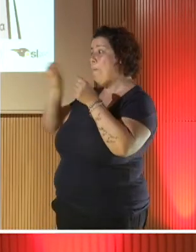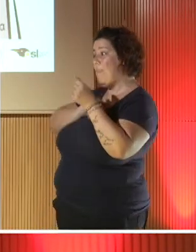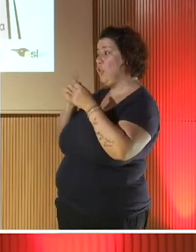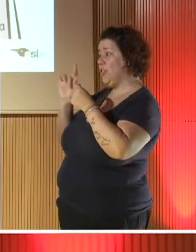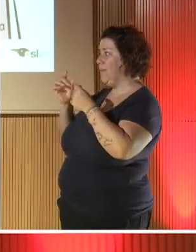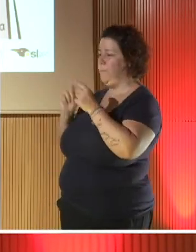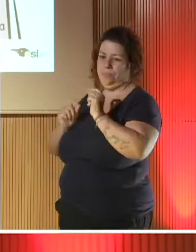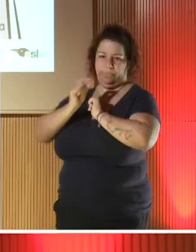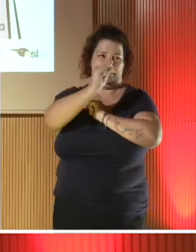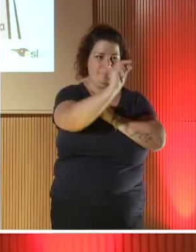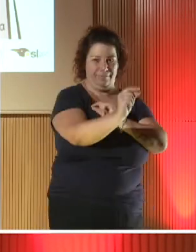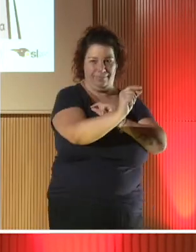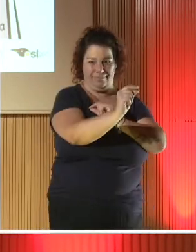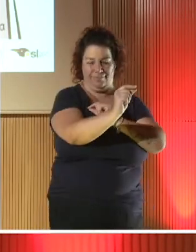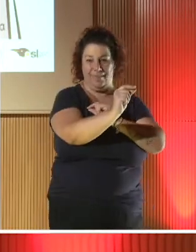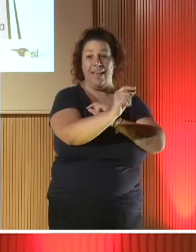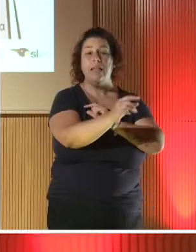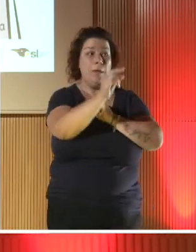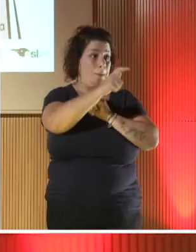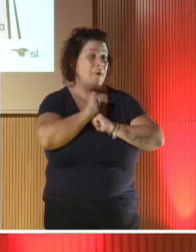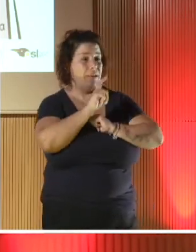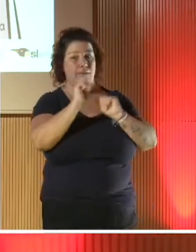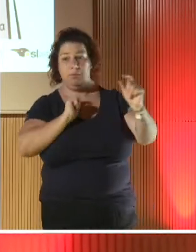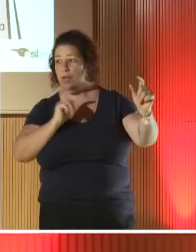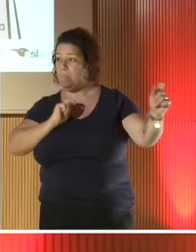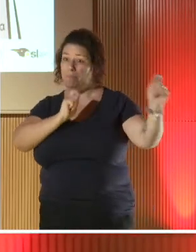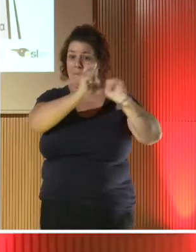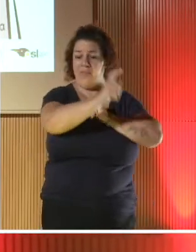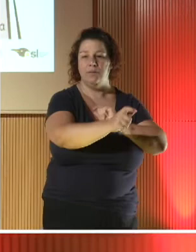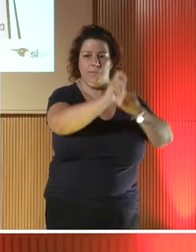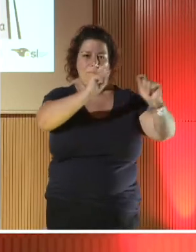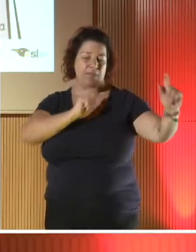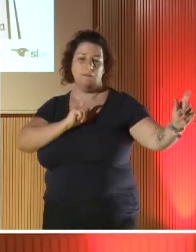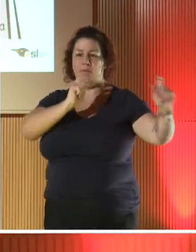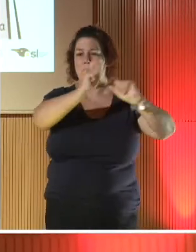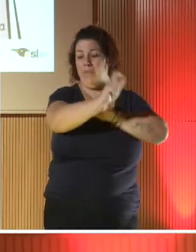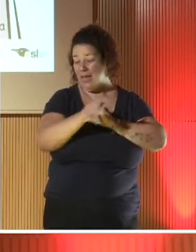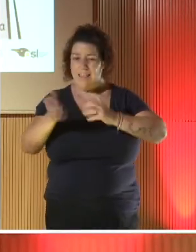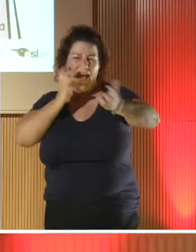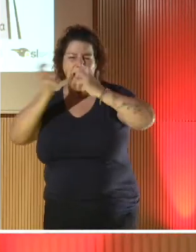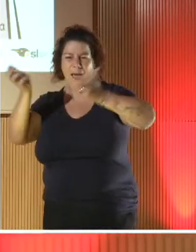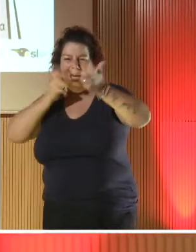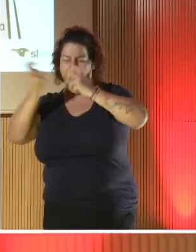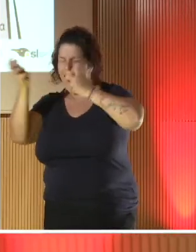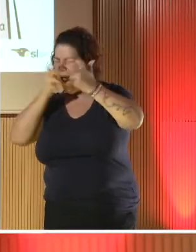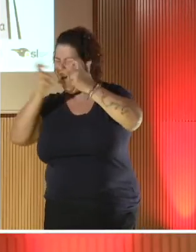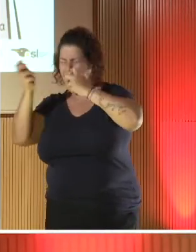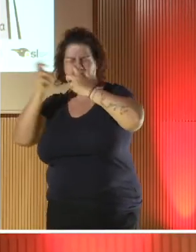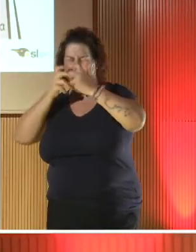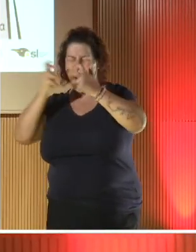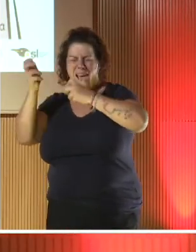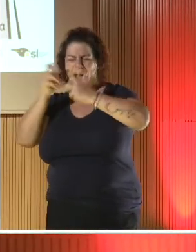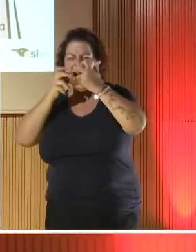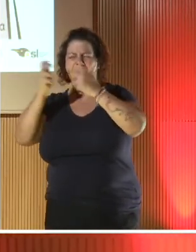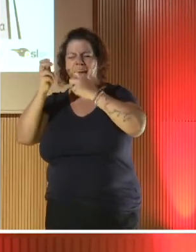de salchicha? Y yo le daba un trozo de salchicha. Y así estuvimos muchísimo rato con ella, sin parar de chillar y de chillar y de chillar y de chillar y de chillar, hasta